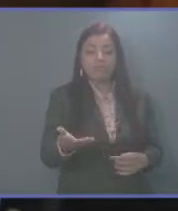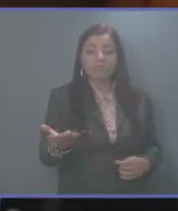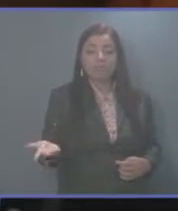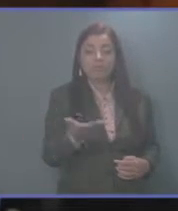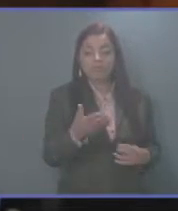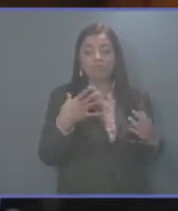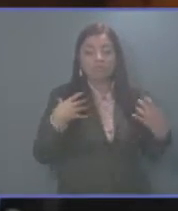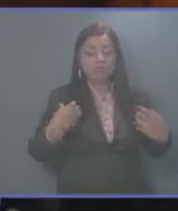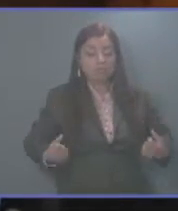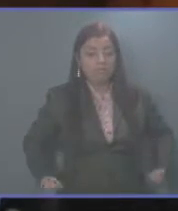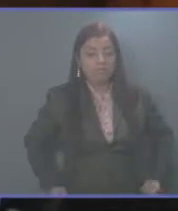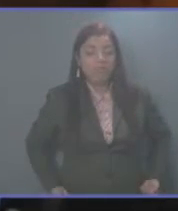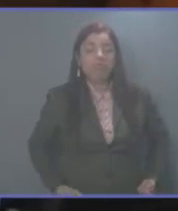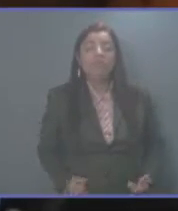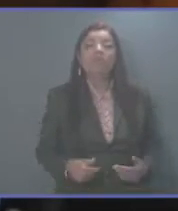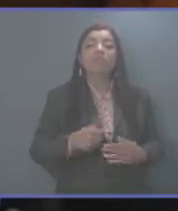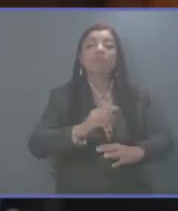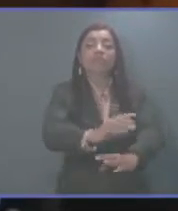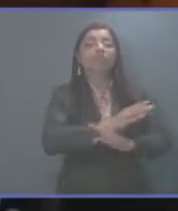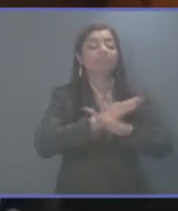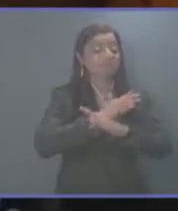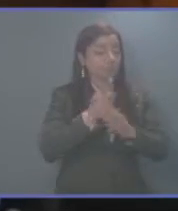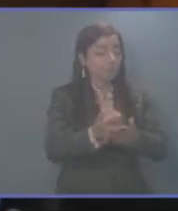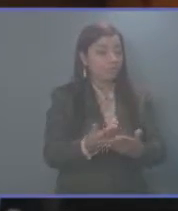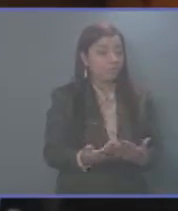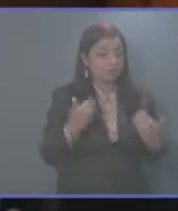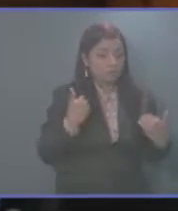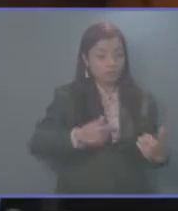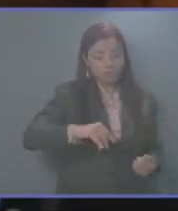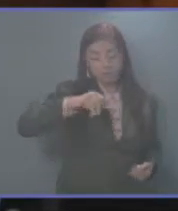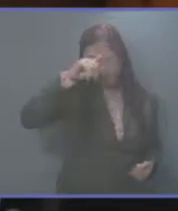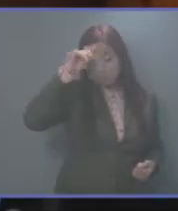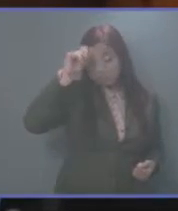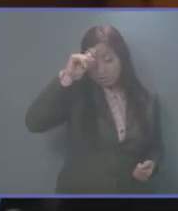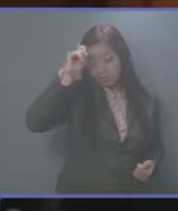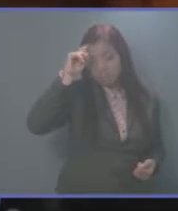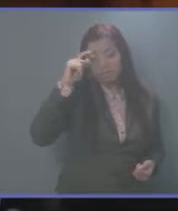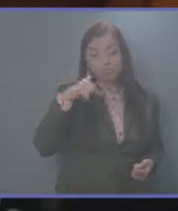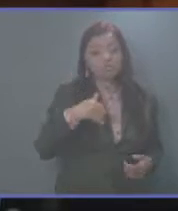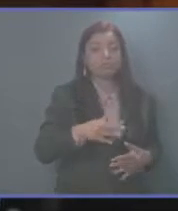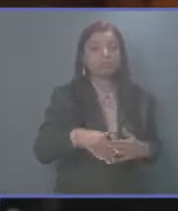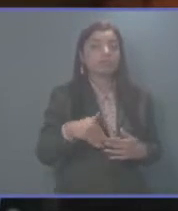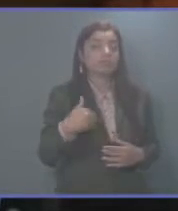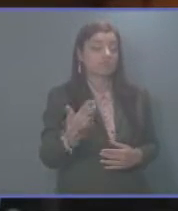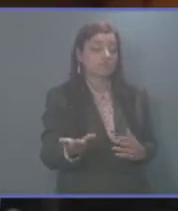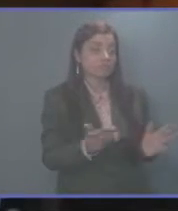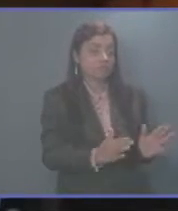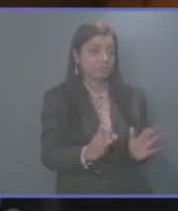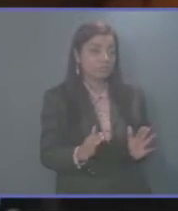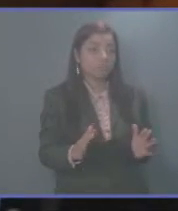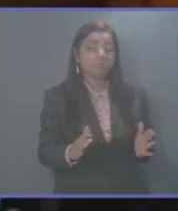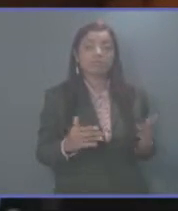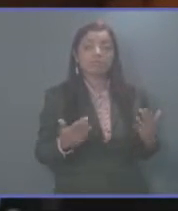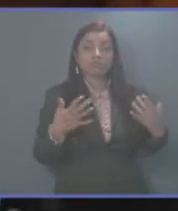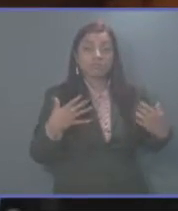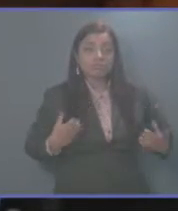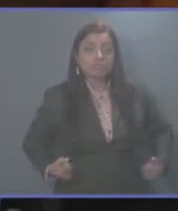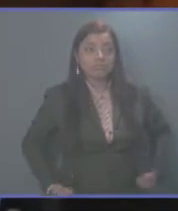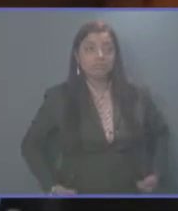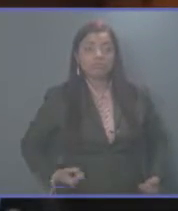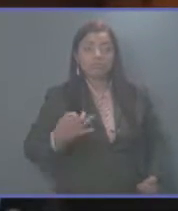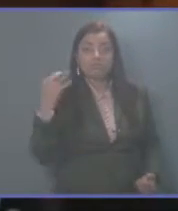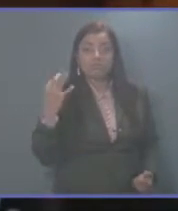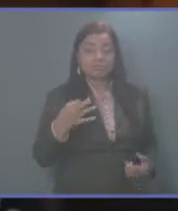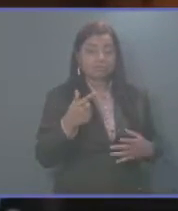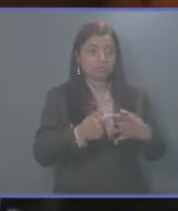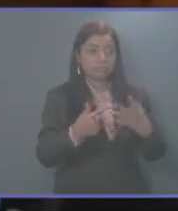del Estado, proteger el derecho al trabajo. En consecuencia, el Estado debe crear y